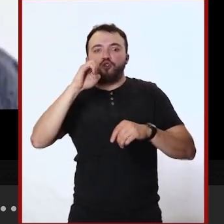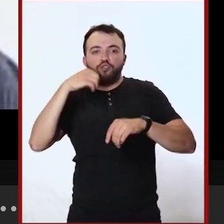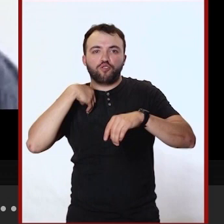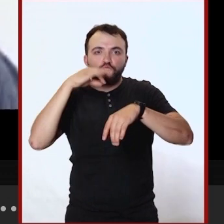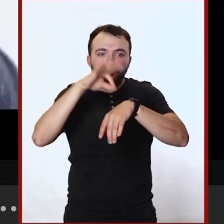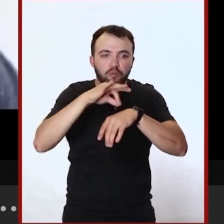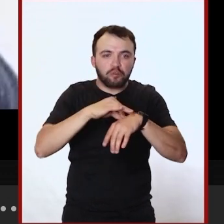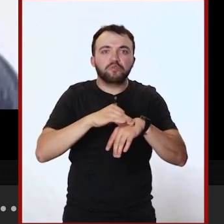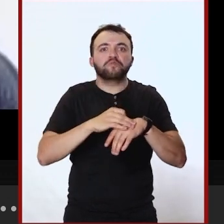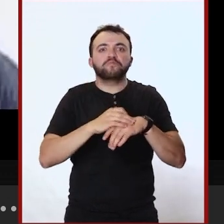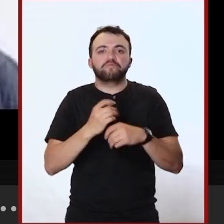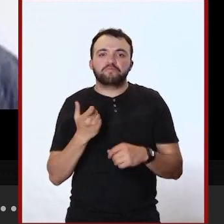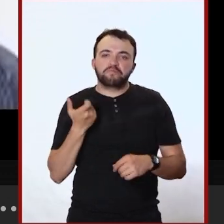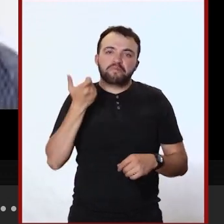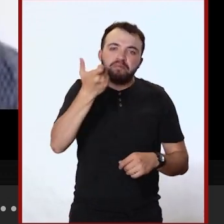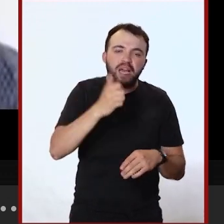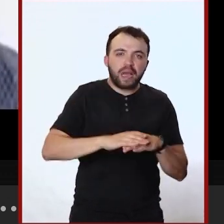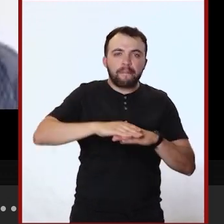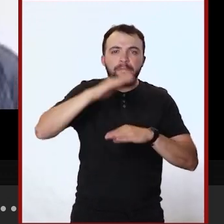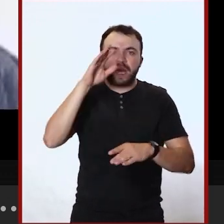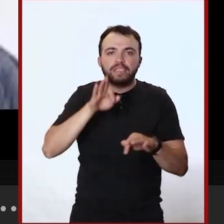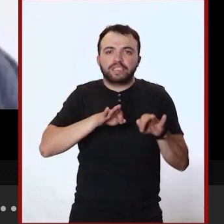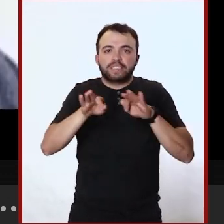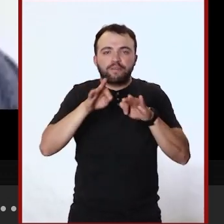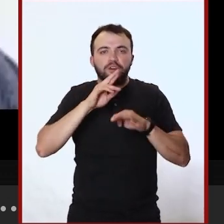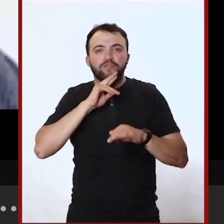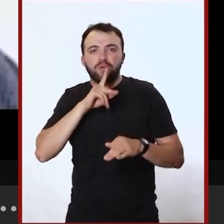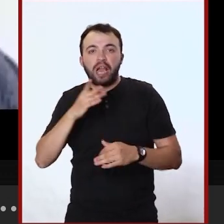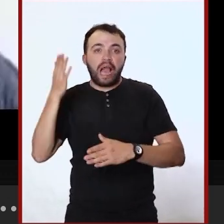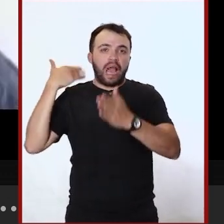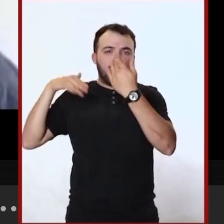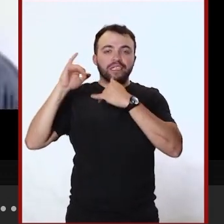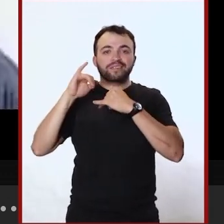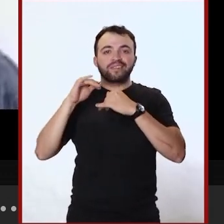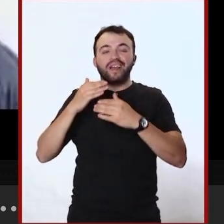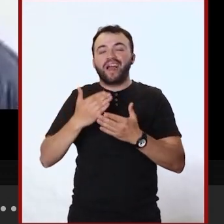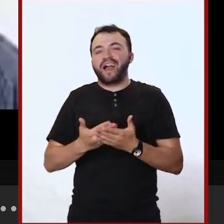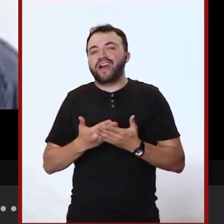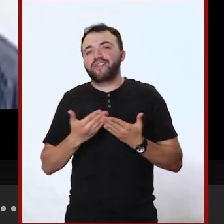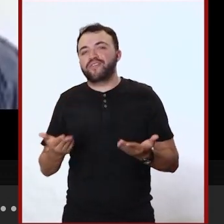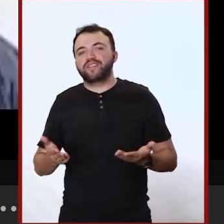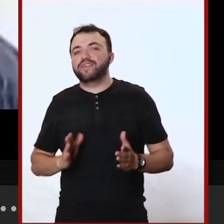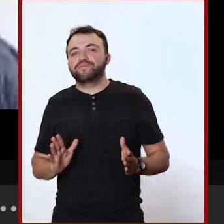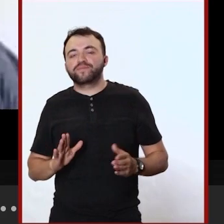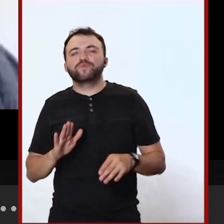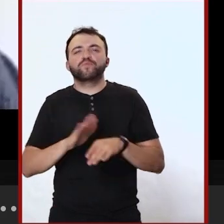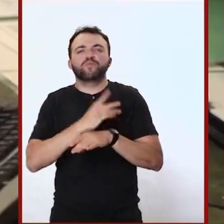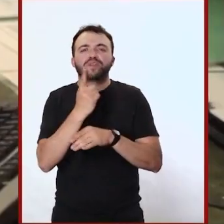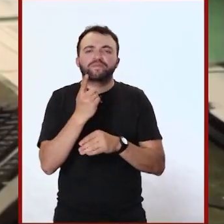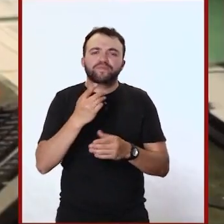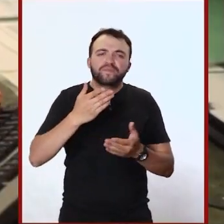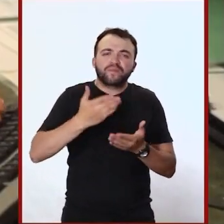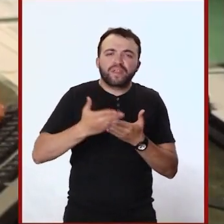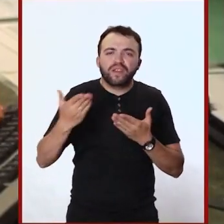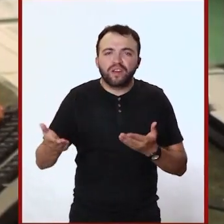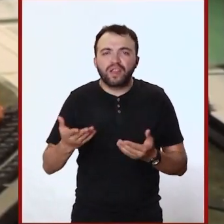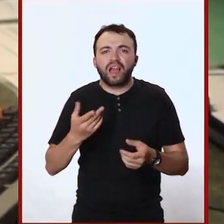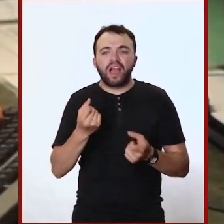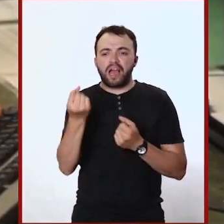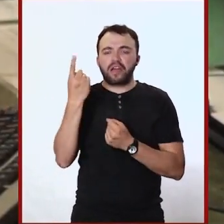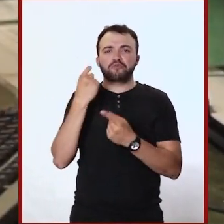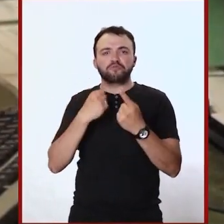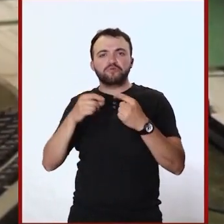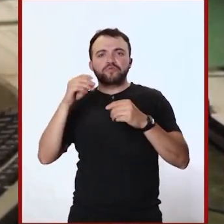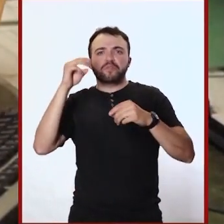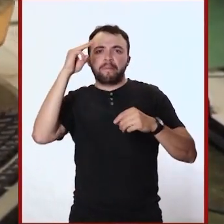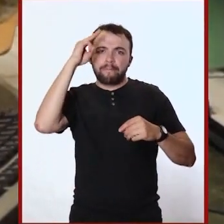O sea, el aumento de personas que tienen grados académicos altos, afortunadamente, ha ido creciendo y por lo tanto tenemos un